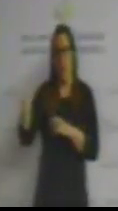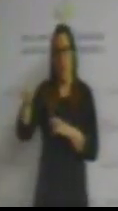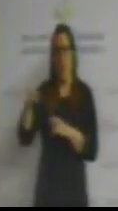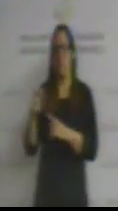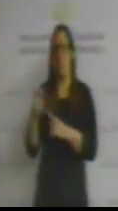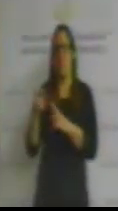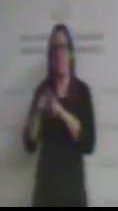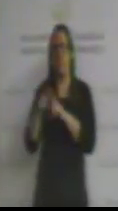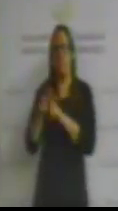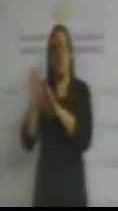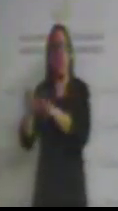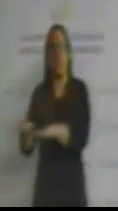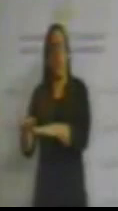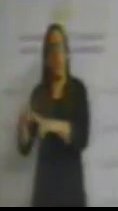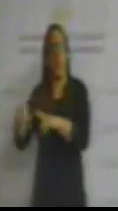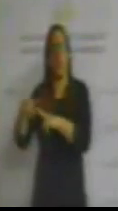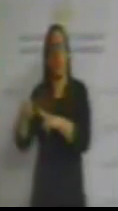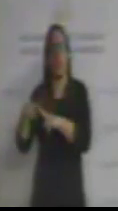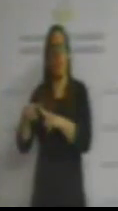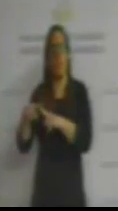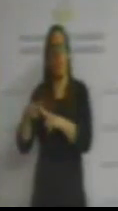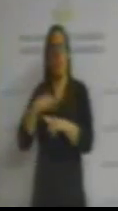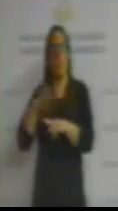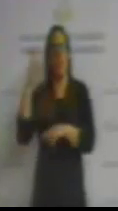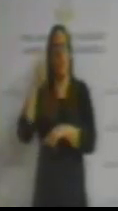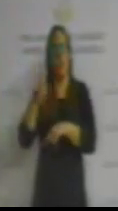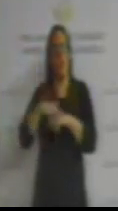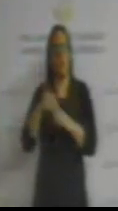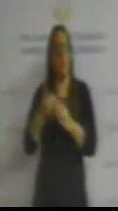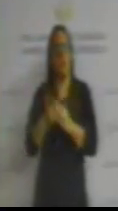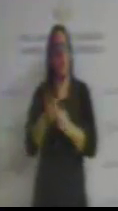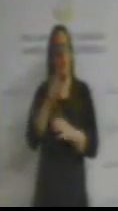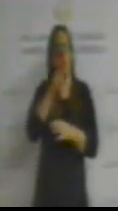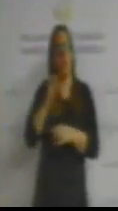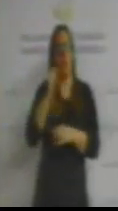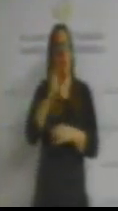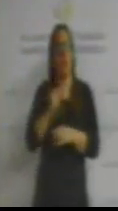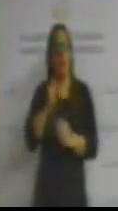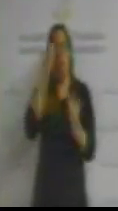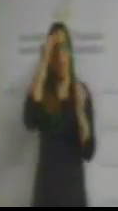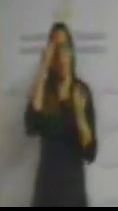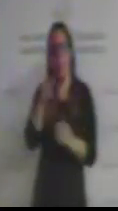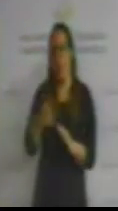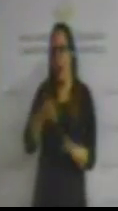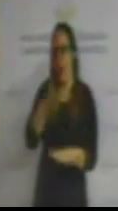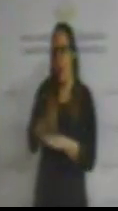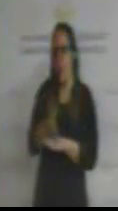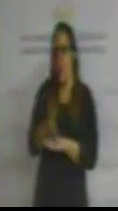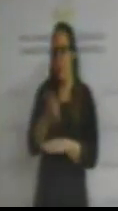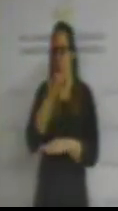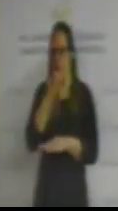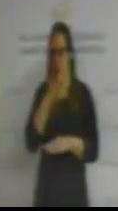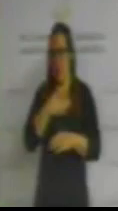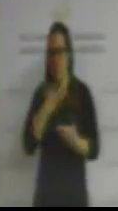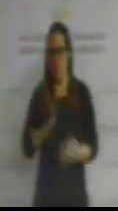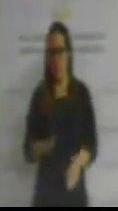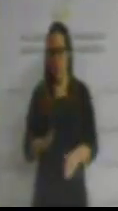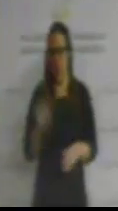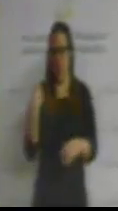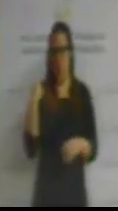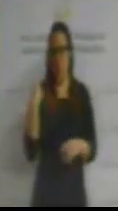puede venir a un homenaje de un asesinado. Y dijo: si mis hijos me preguntan el porqué de todo